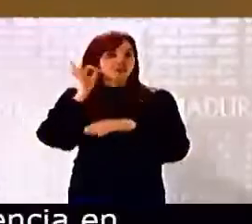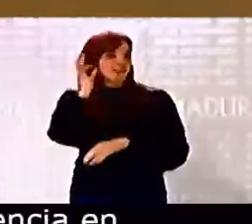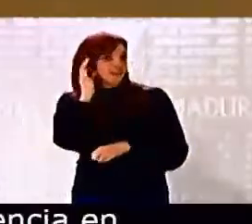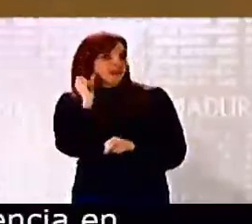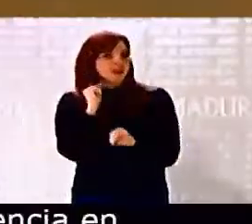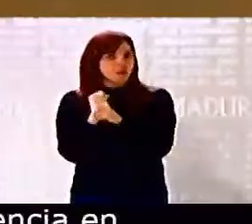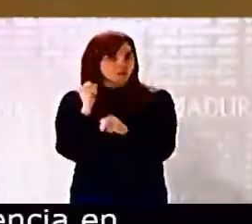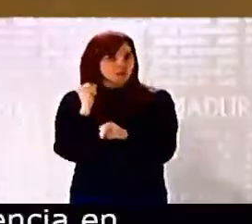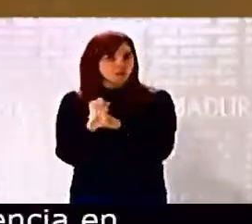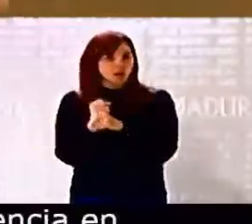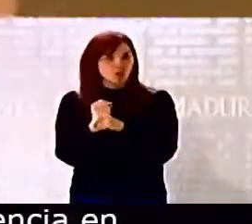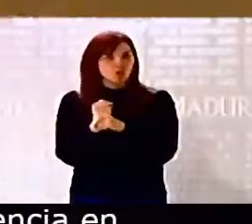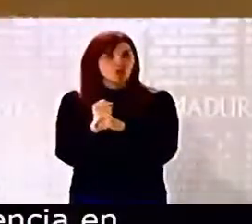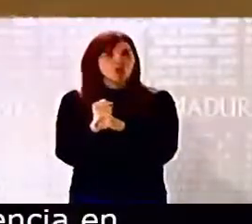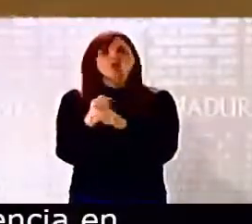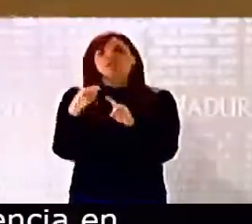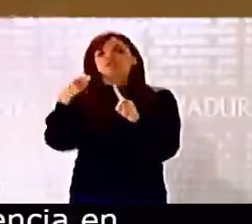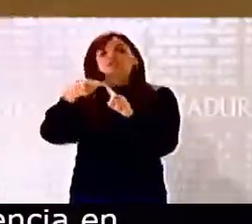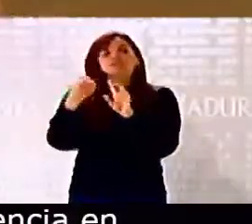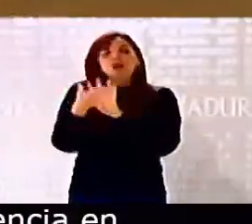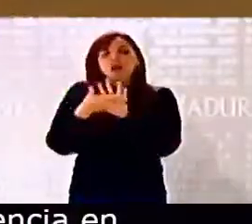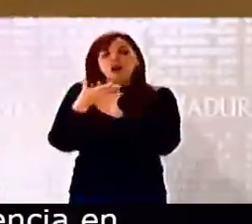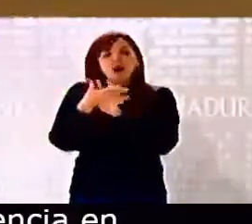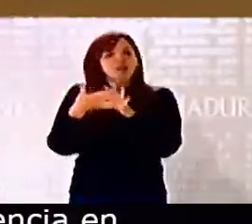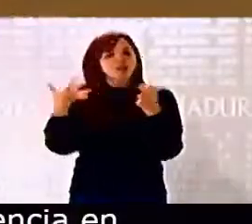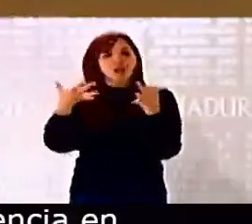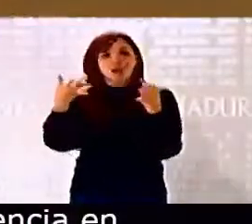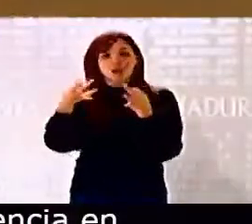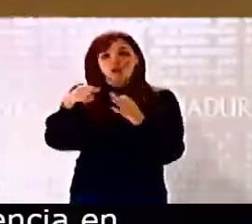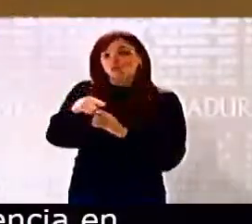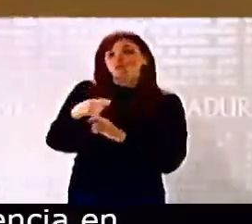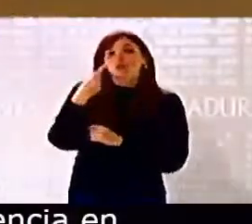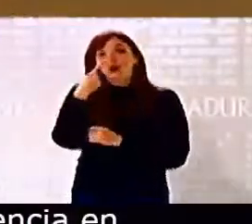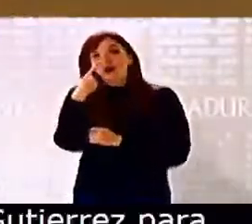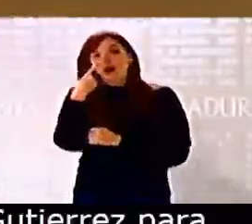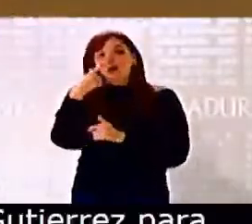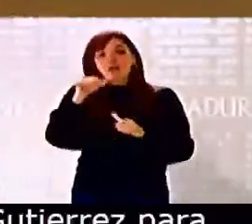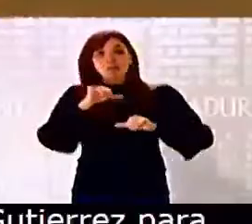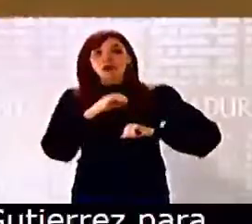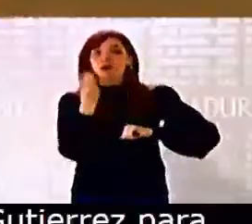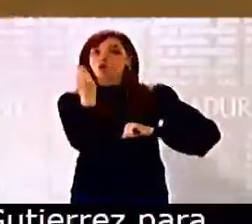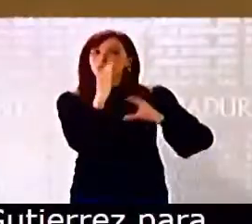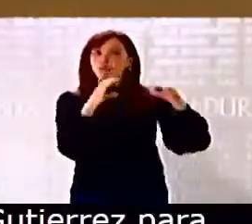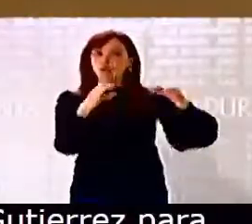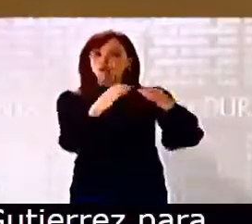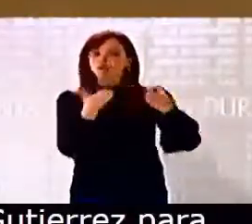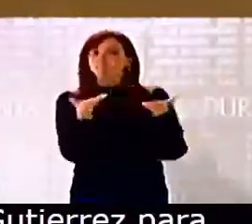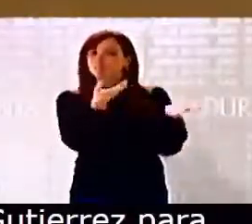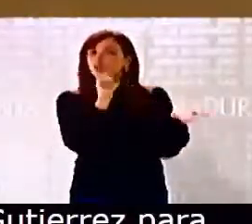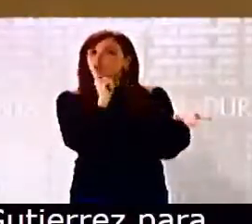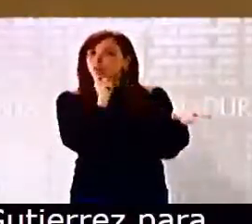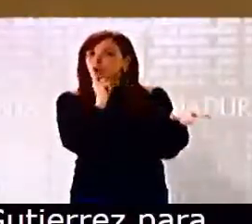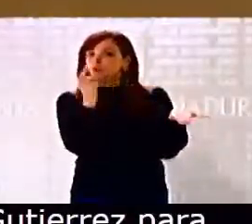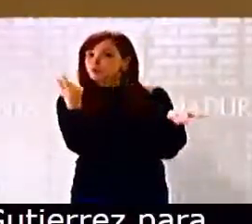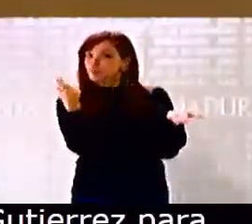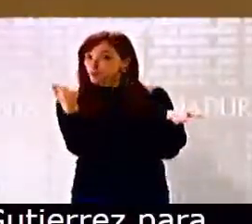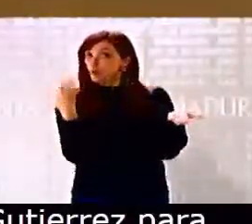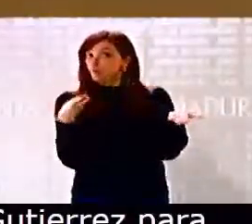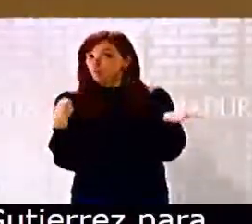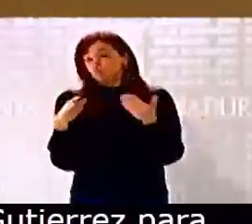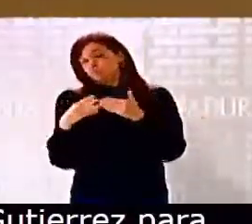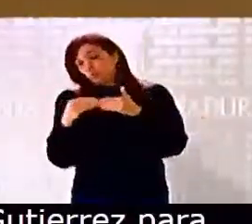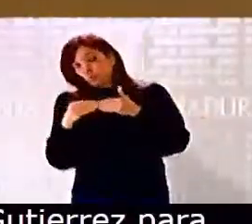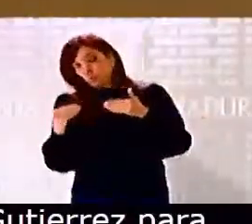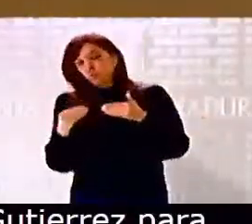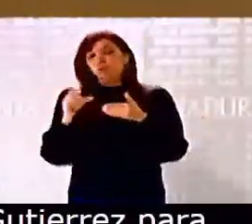para hablar de qué vamos a hacer para atajar el desempleo juvenil con estos 15 millones y con el esfuerzo